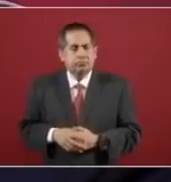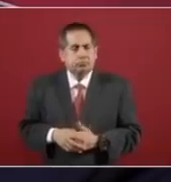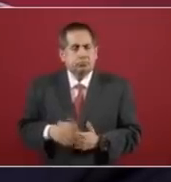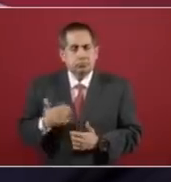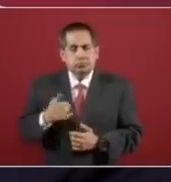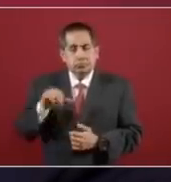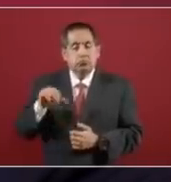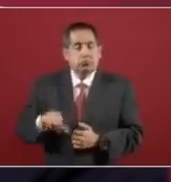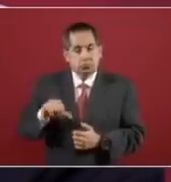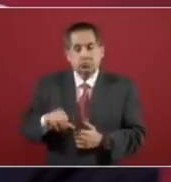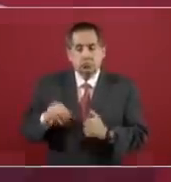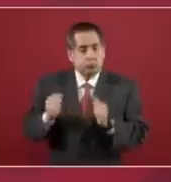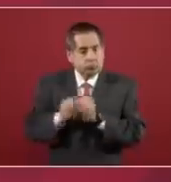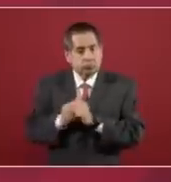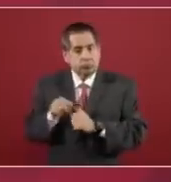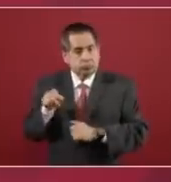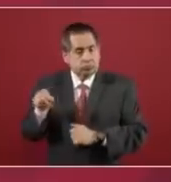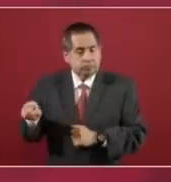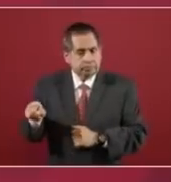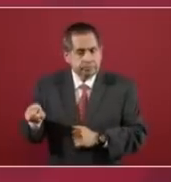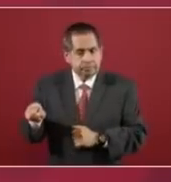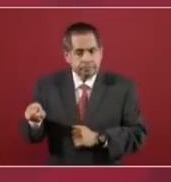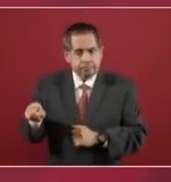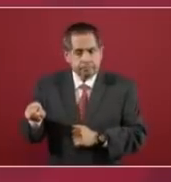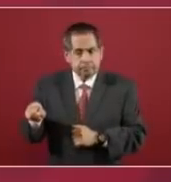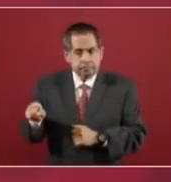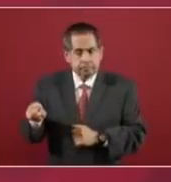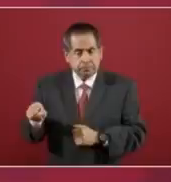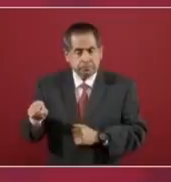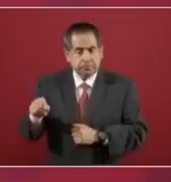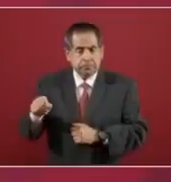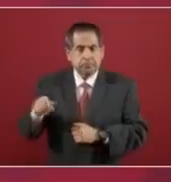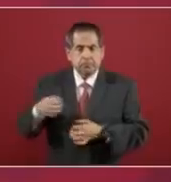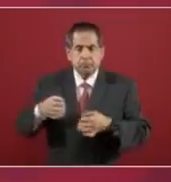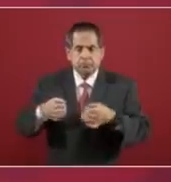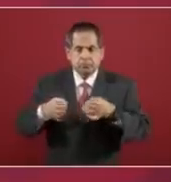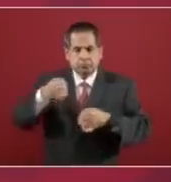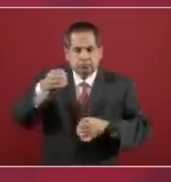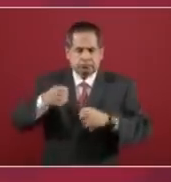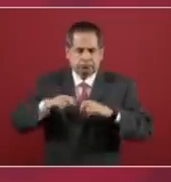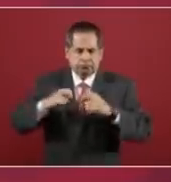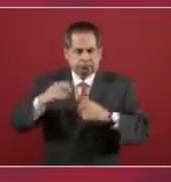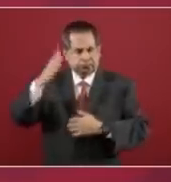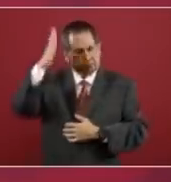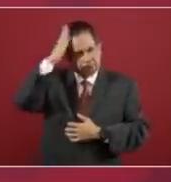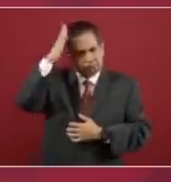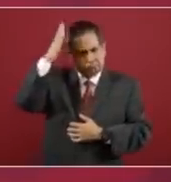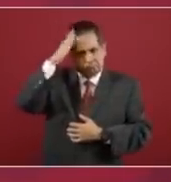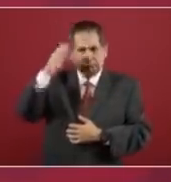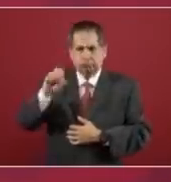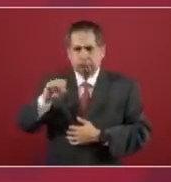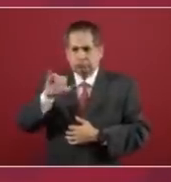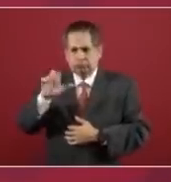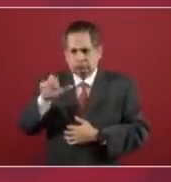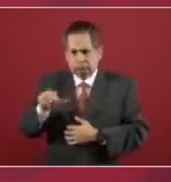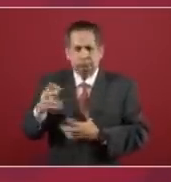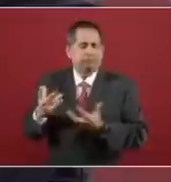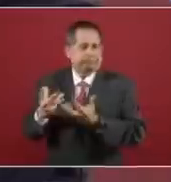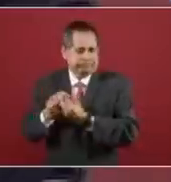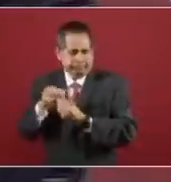y hoy con él ministro presidente de la suprema corte muy buena la